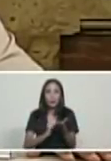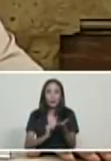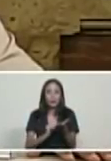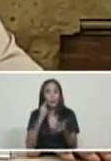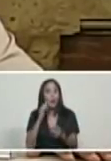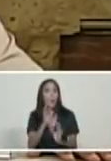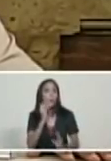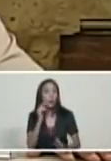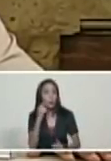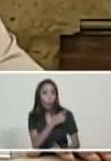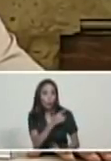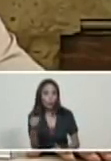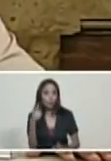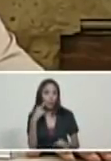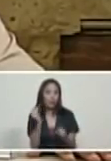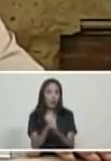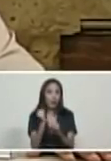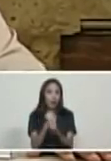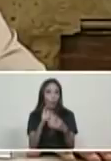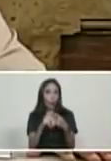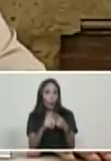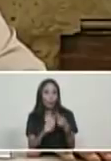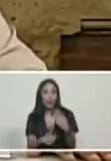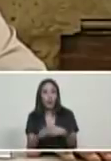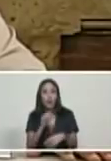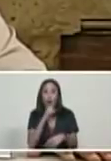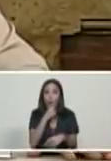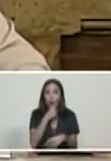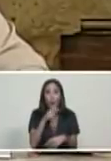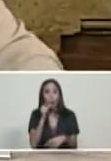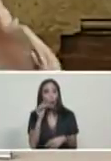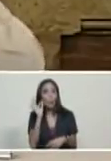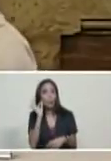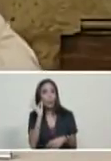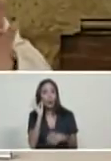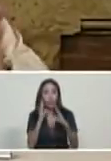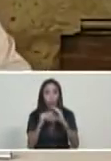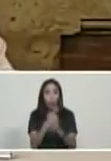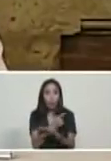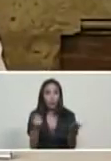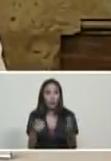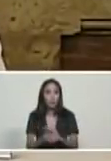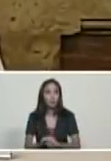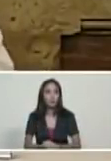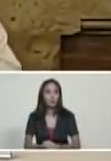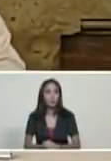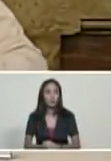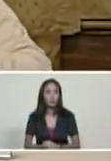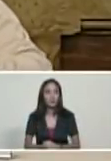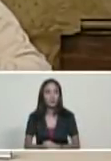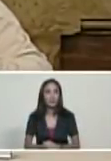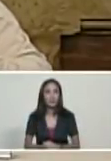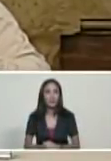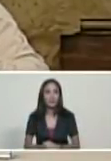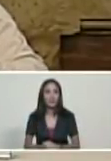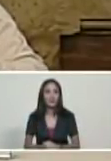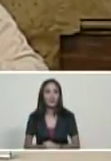pensionado, trabajador, beneficiario de hogares de la patria, por ejemplo, o pensionado,